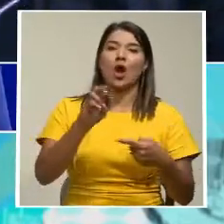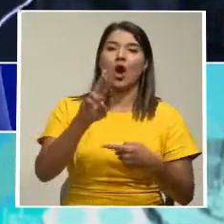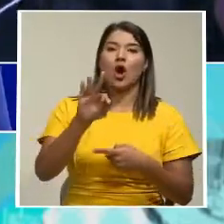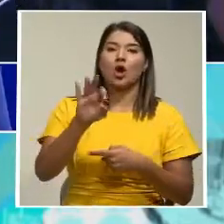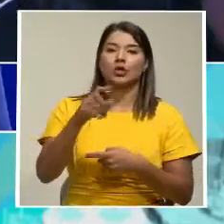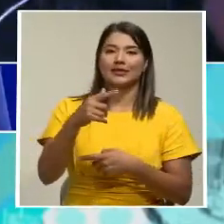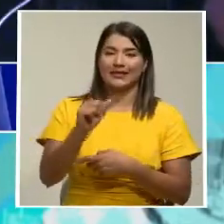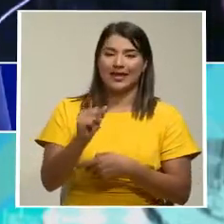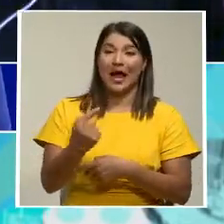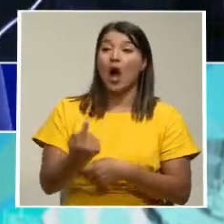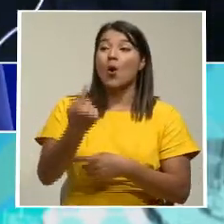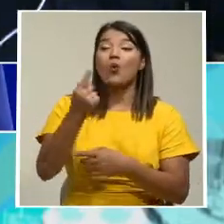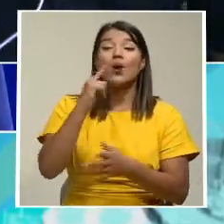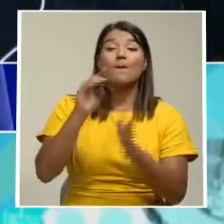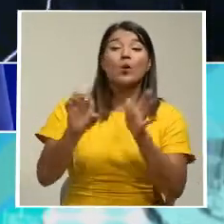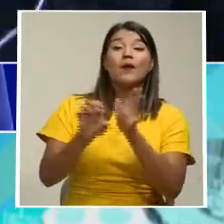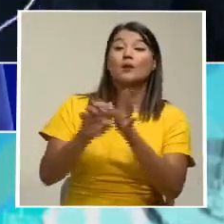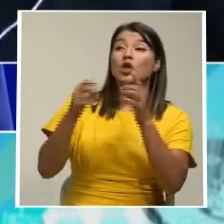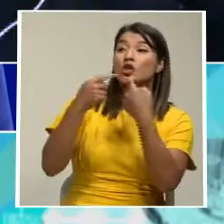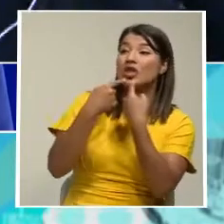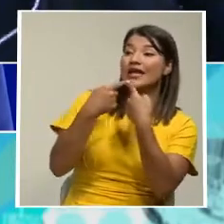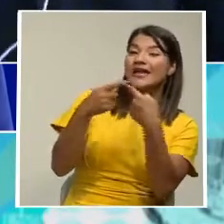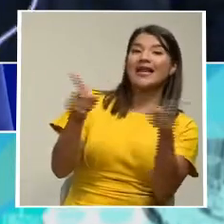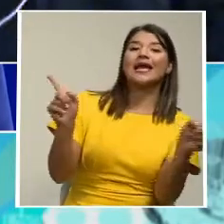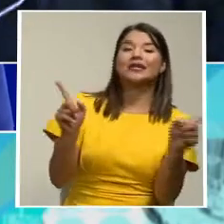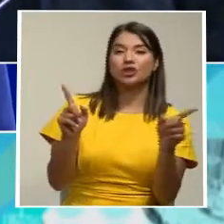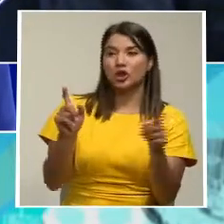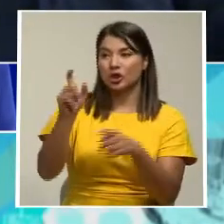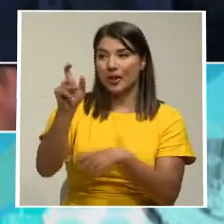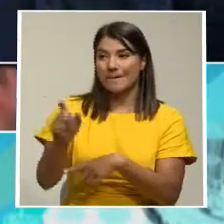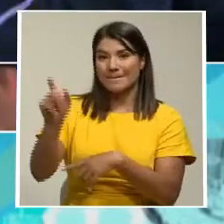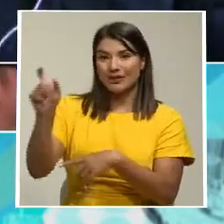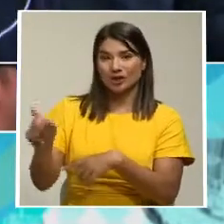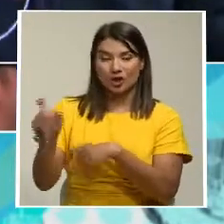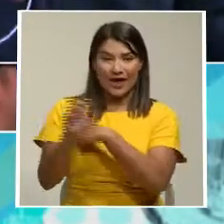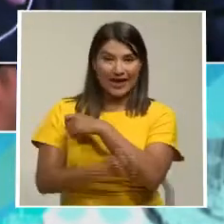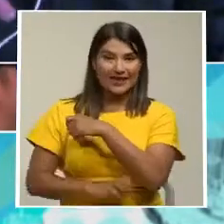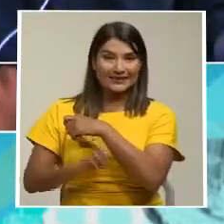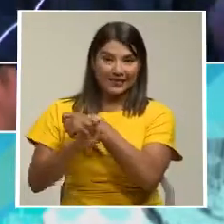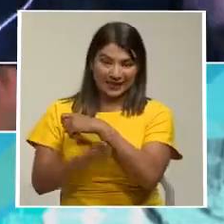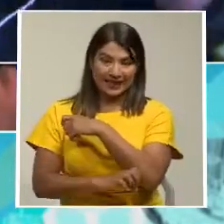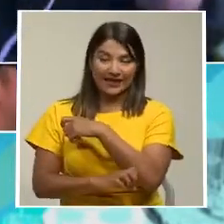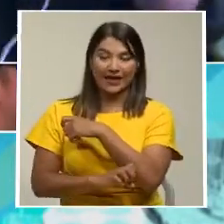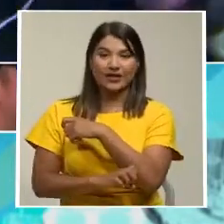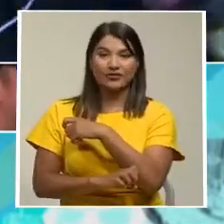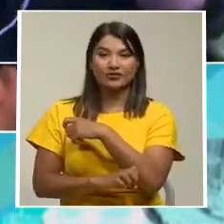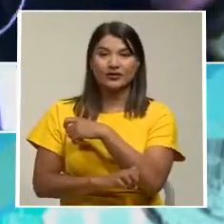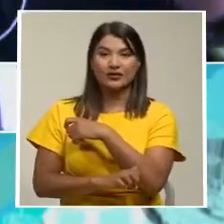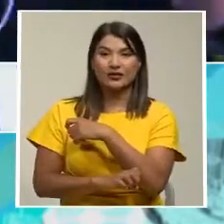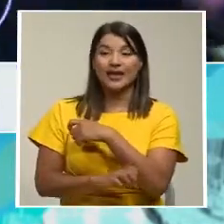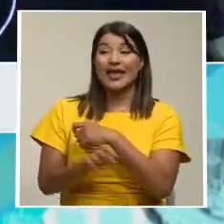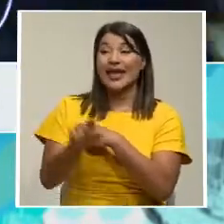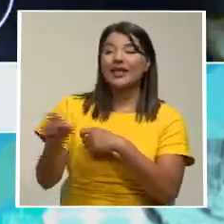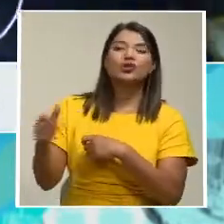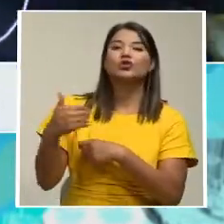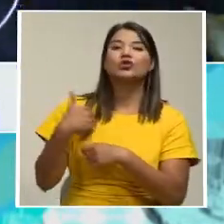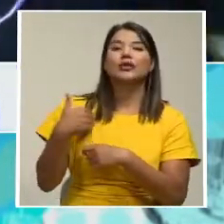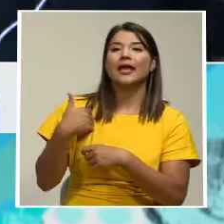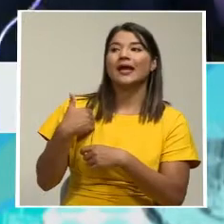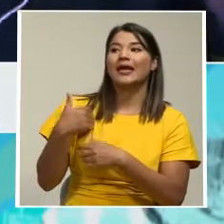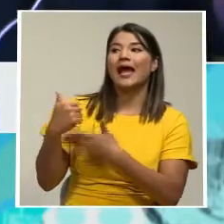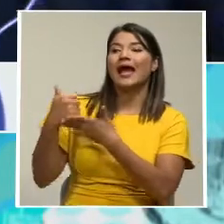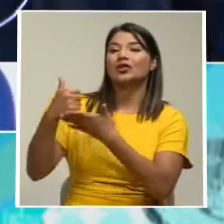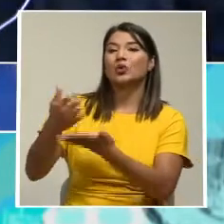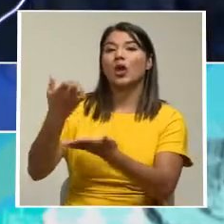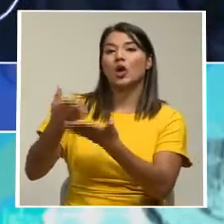la declaratoria de agentes externos o extranjeros a organismos de la sociedad civil que reciben financiamiento externo, pero que